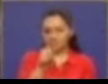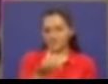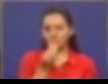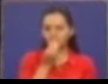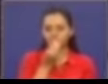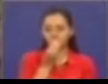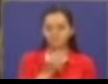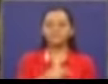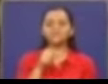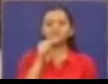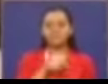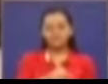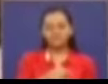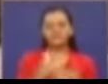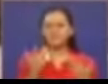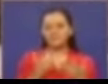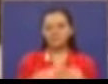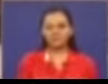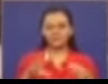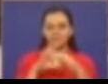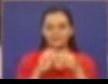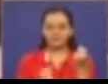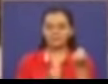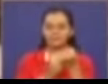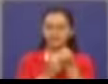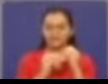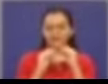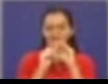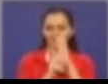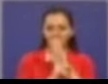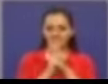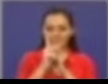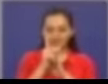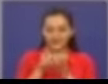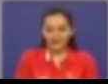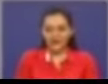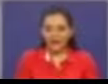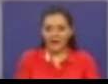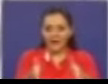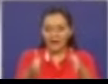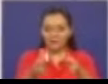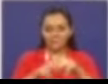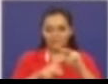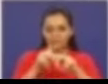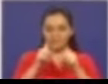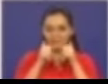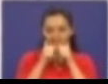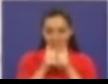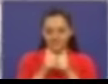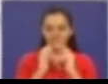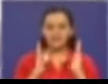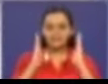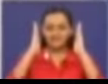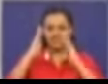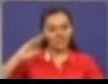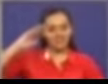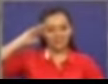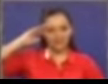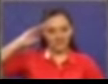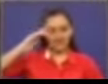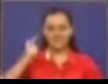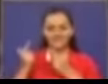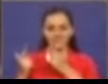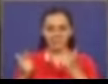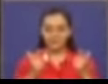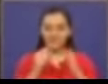Archidona va de la mano de obras que contribuyen a su desarrollo. Carreteras de primer orden, unidad de policía comunitaria,